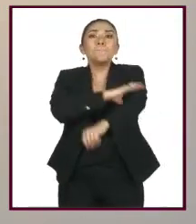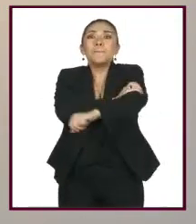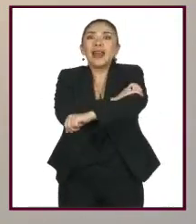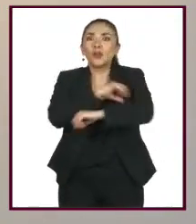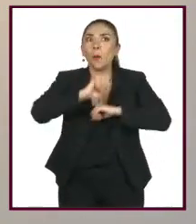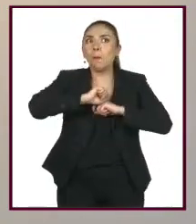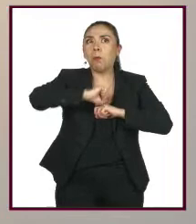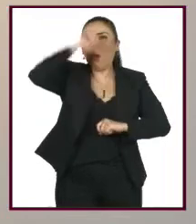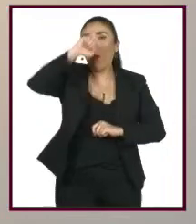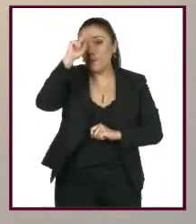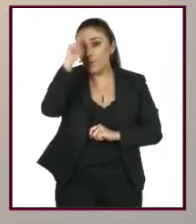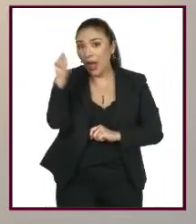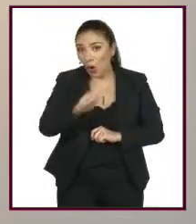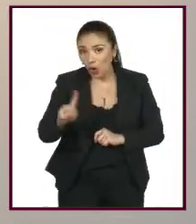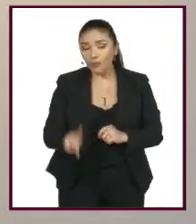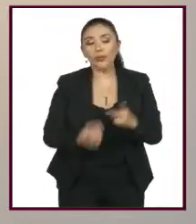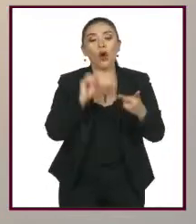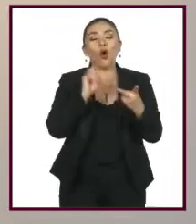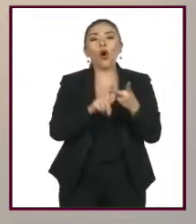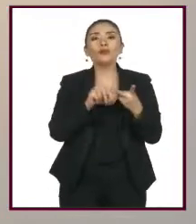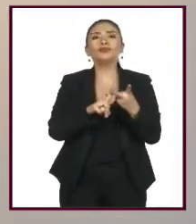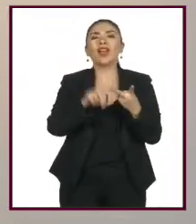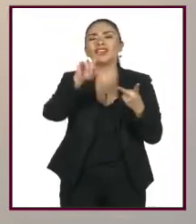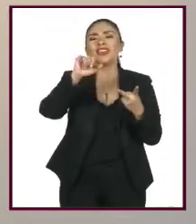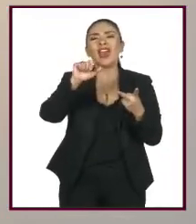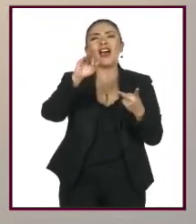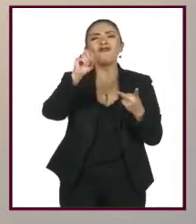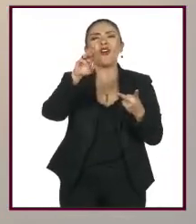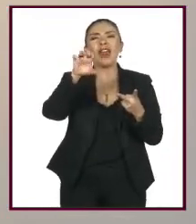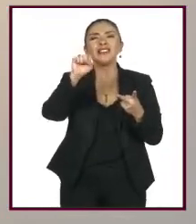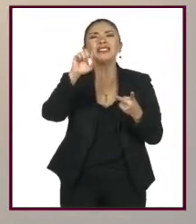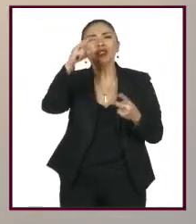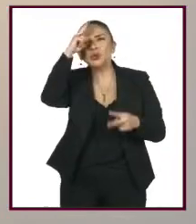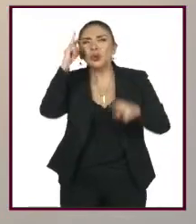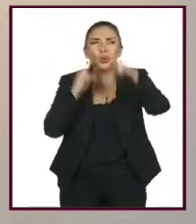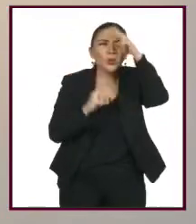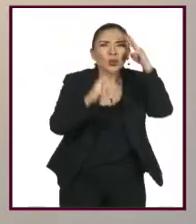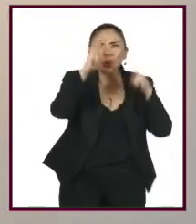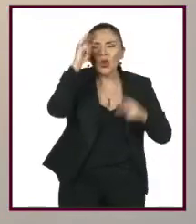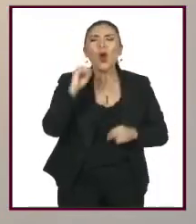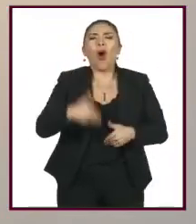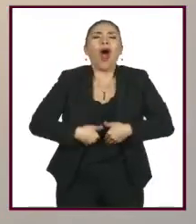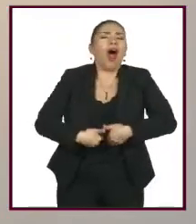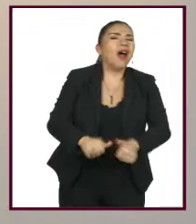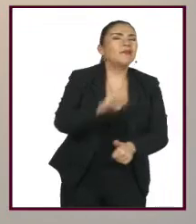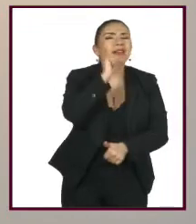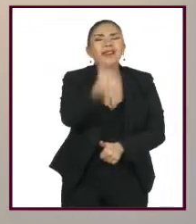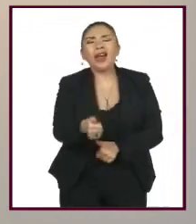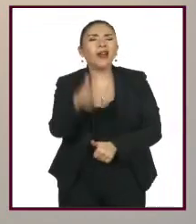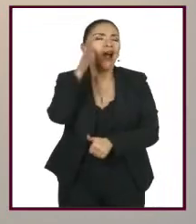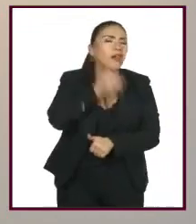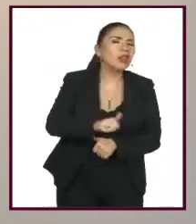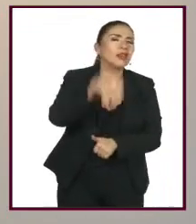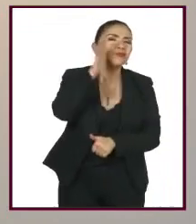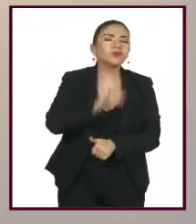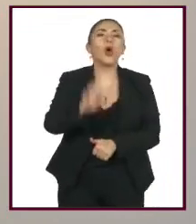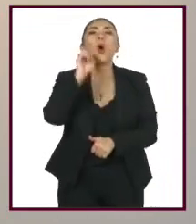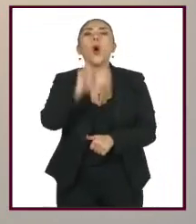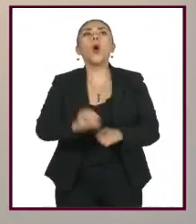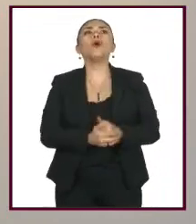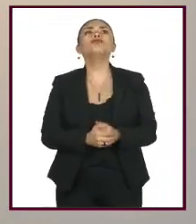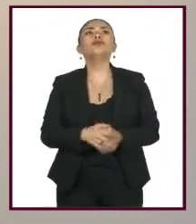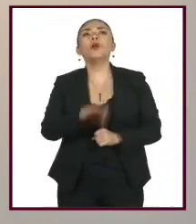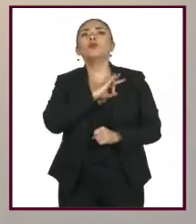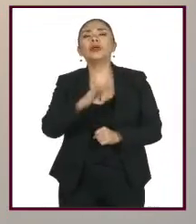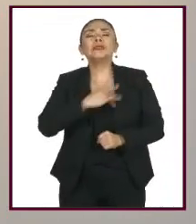presión arterial, que tengan diaforesis, que suden mucho, pérdida del apetito, que puedan presentar